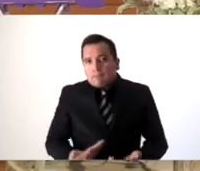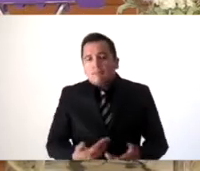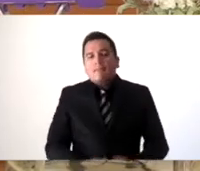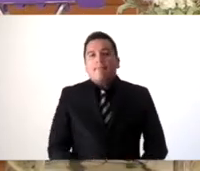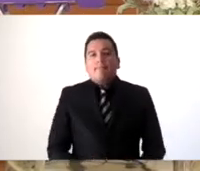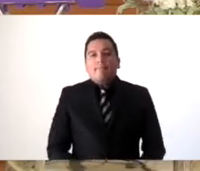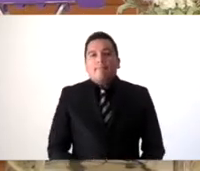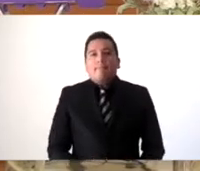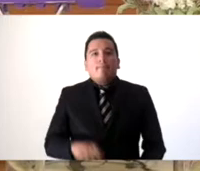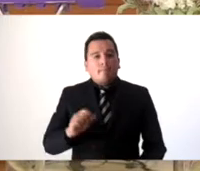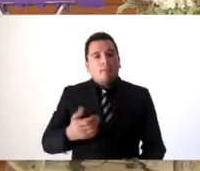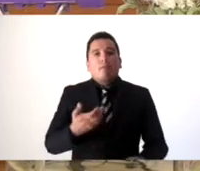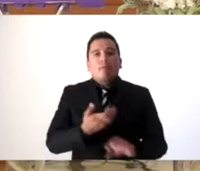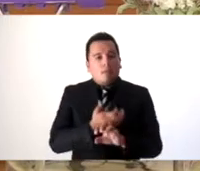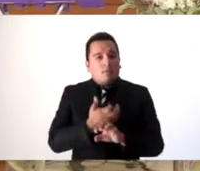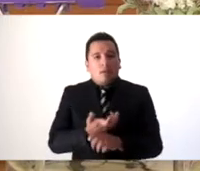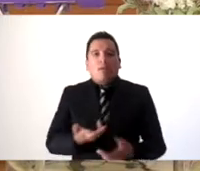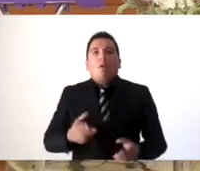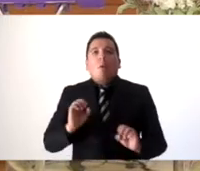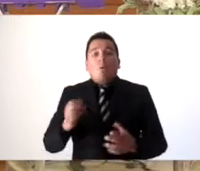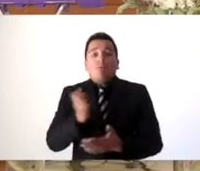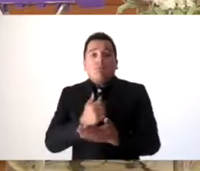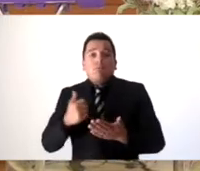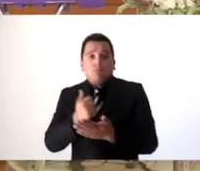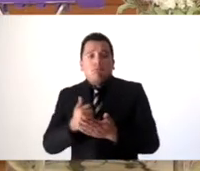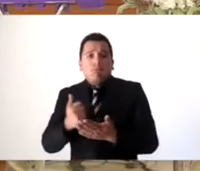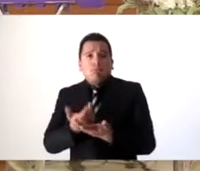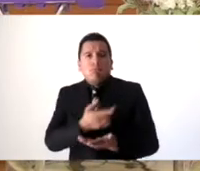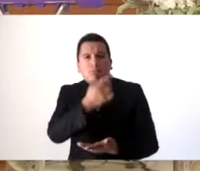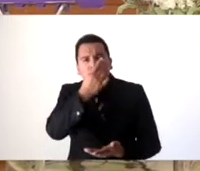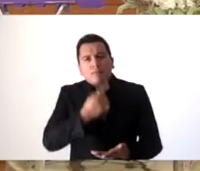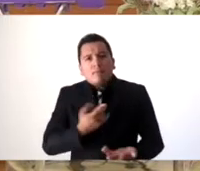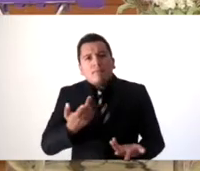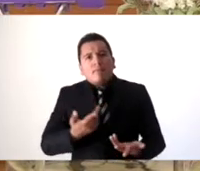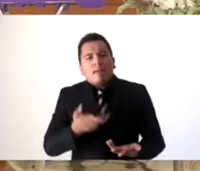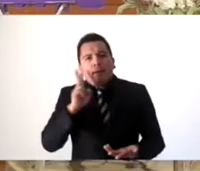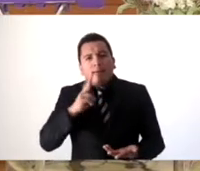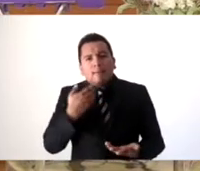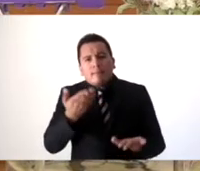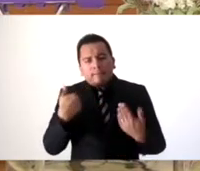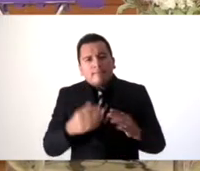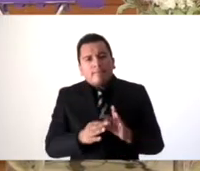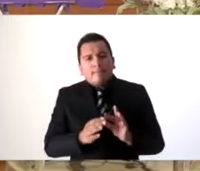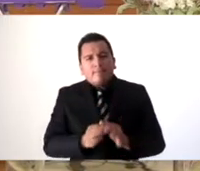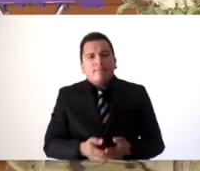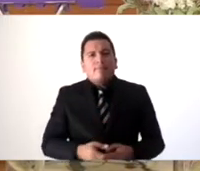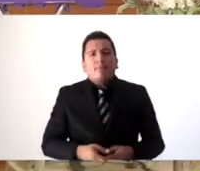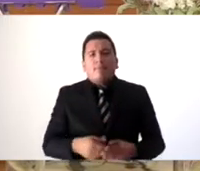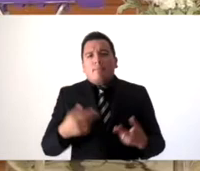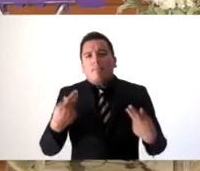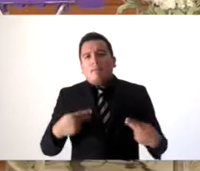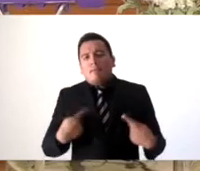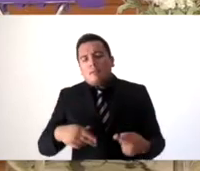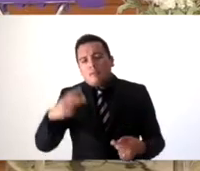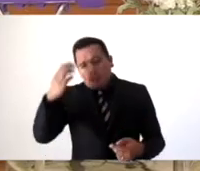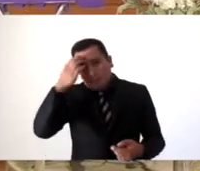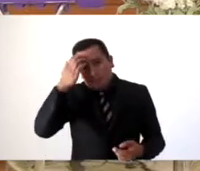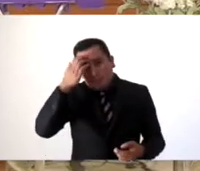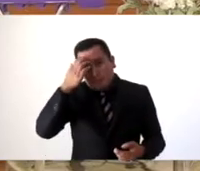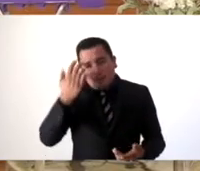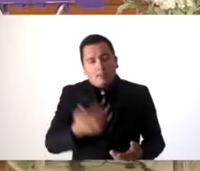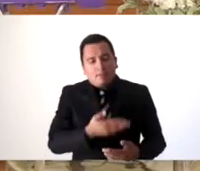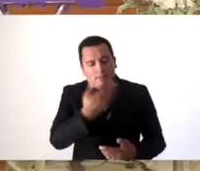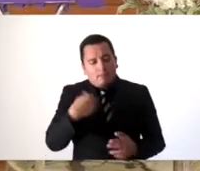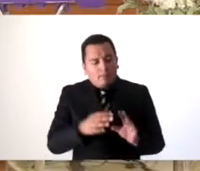en la federación, en los estados, en los municipios. Entonces, platícanos por favor todo el auditorio de la